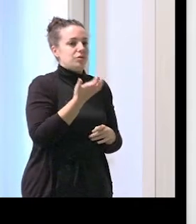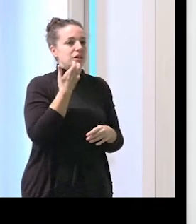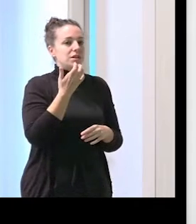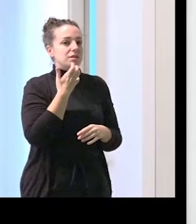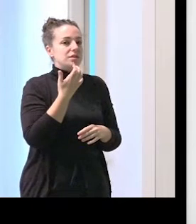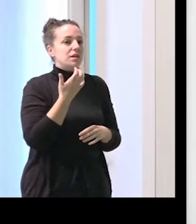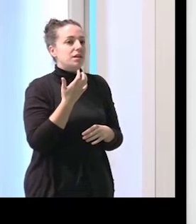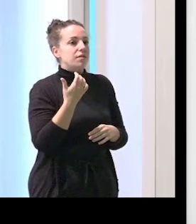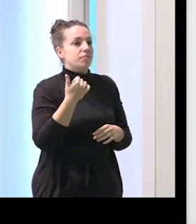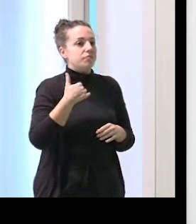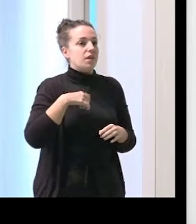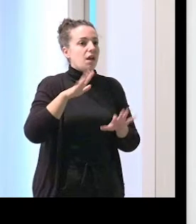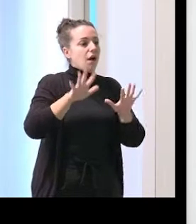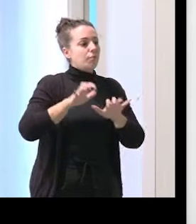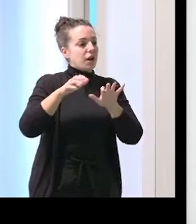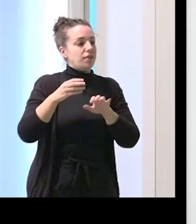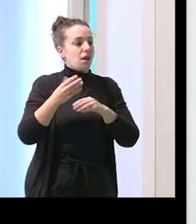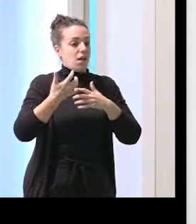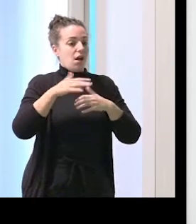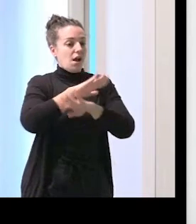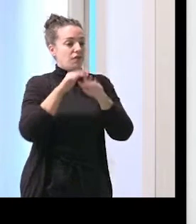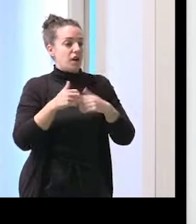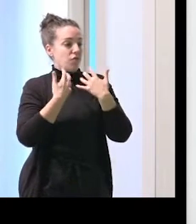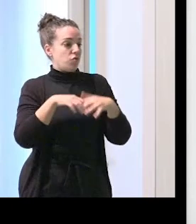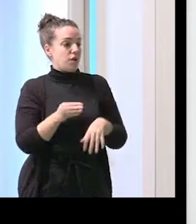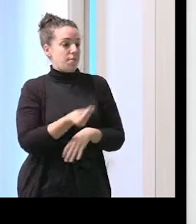mejor funcionas, ¿no? Y el desarrollo neurológico es así.